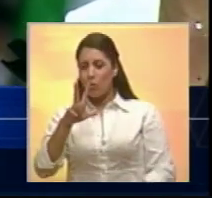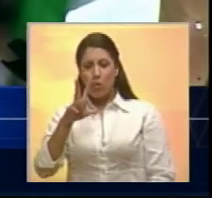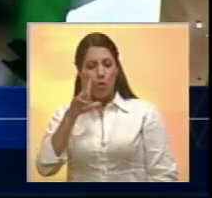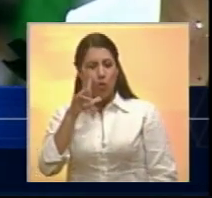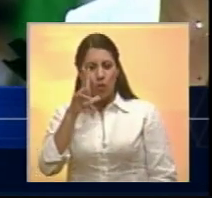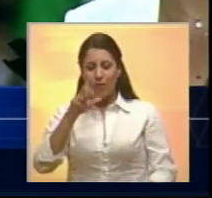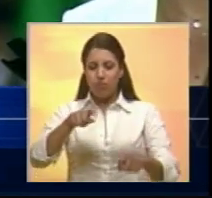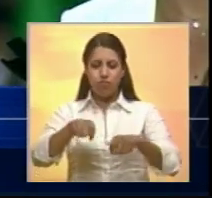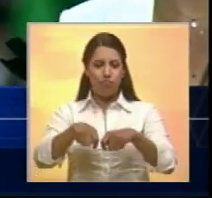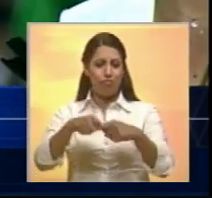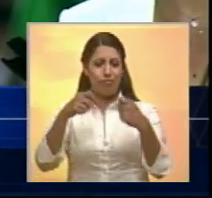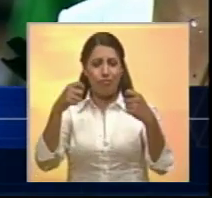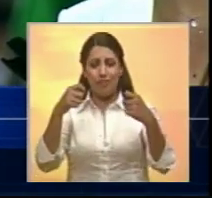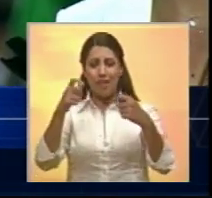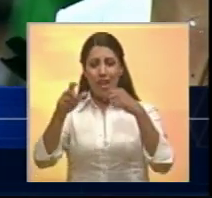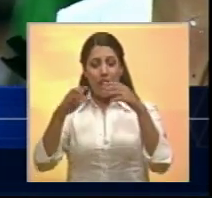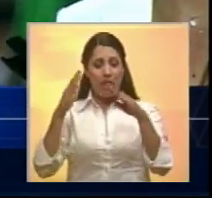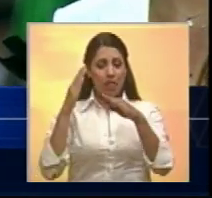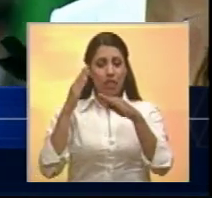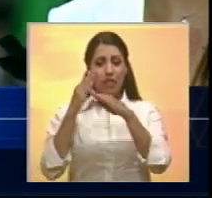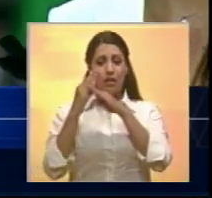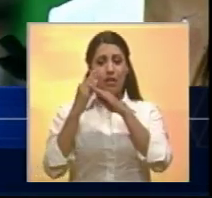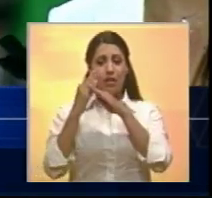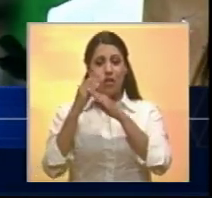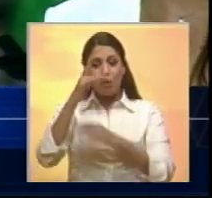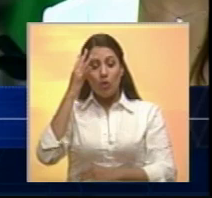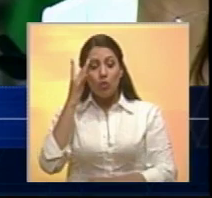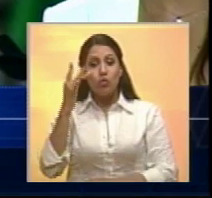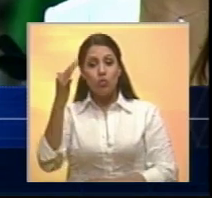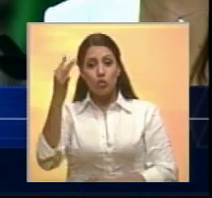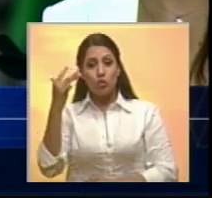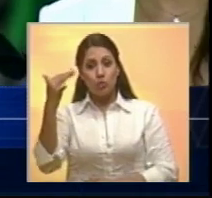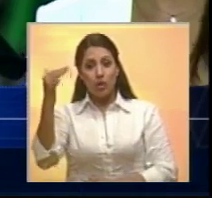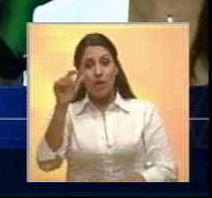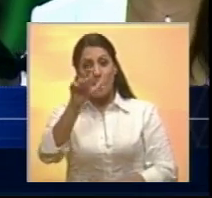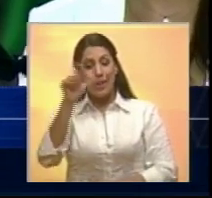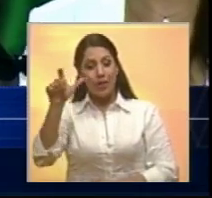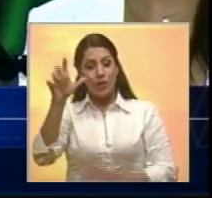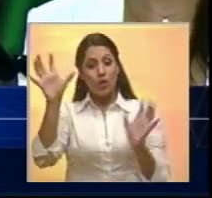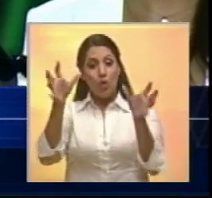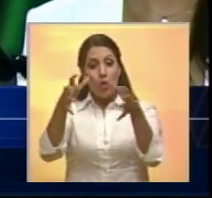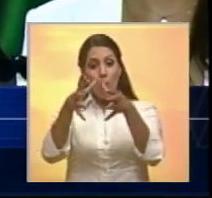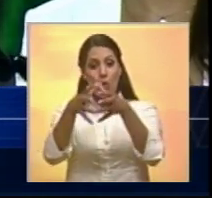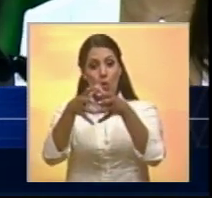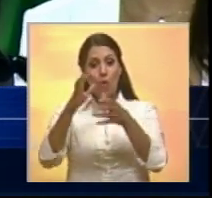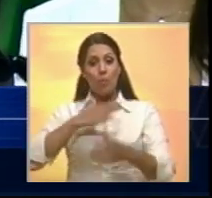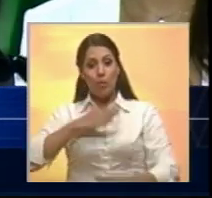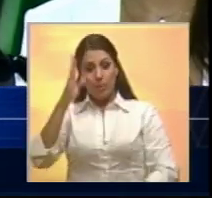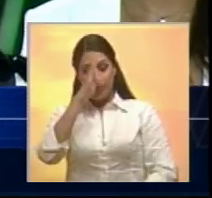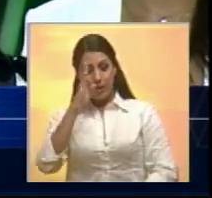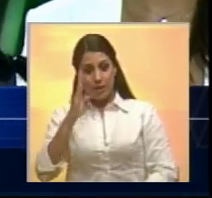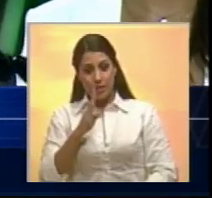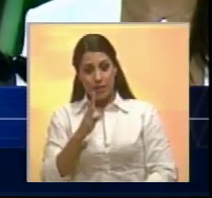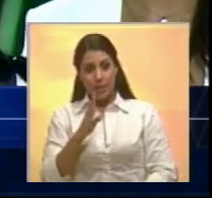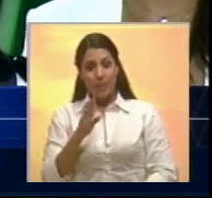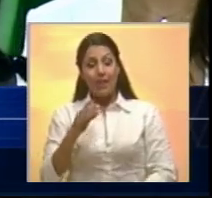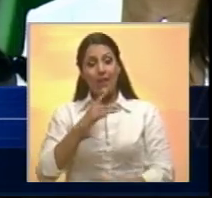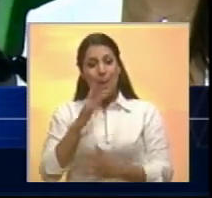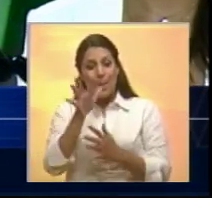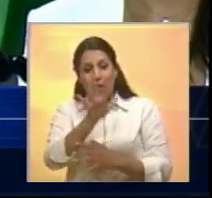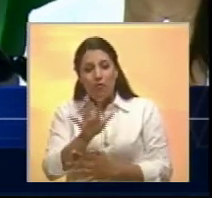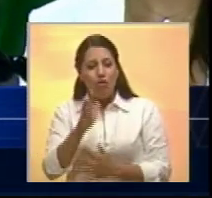terrible desastre que interrumpió el sueño de este heroico equipo de Chapecoense. Una